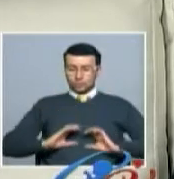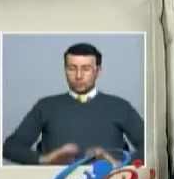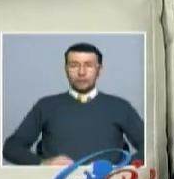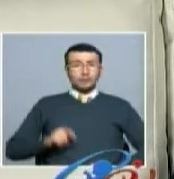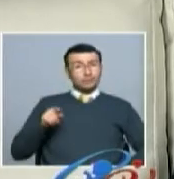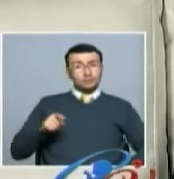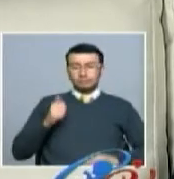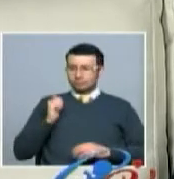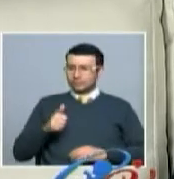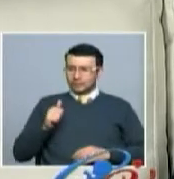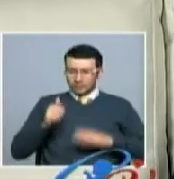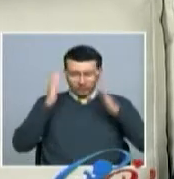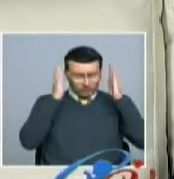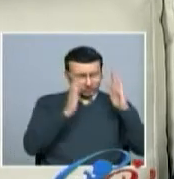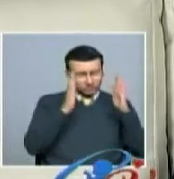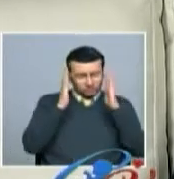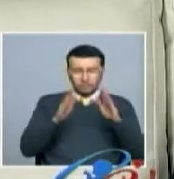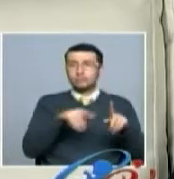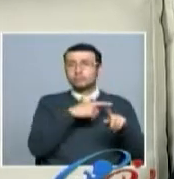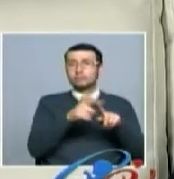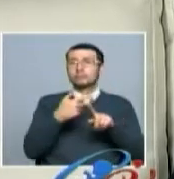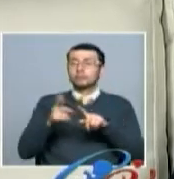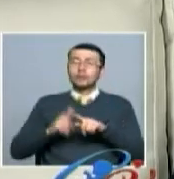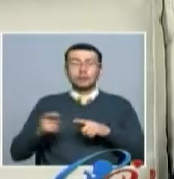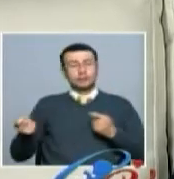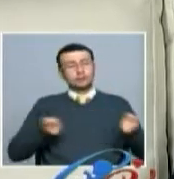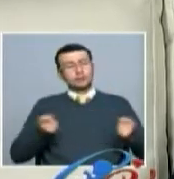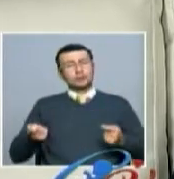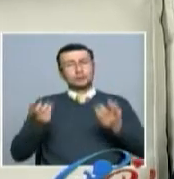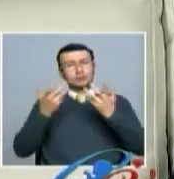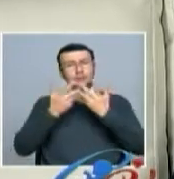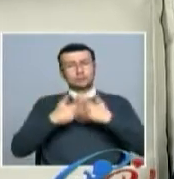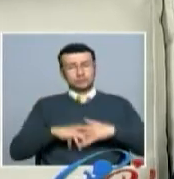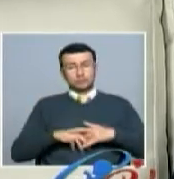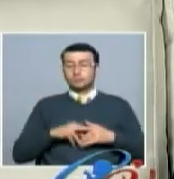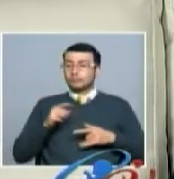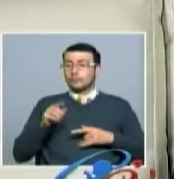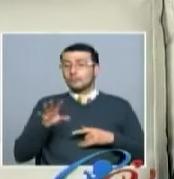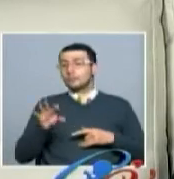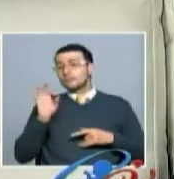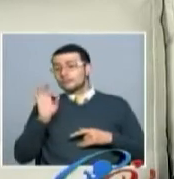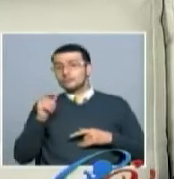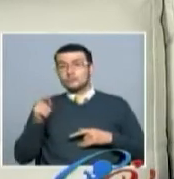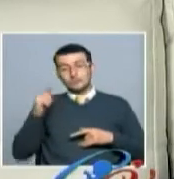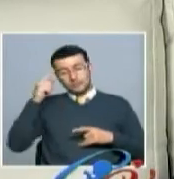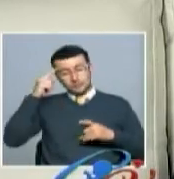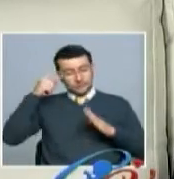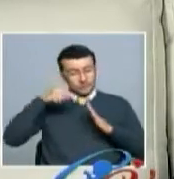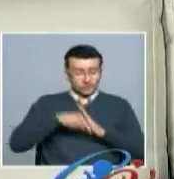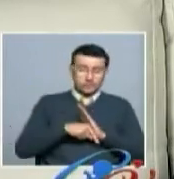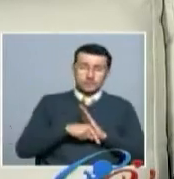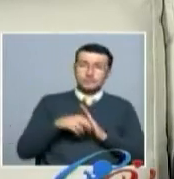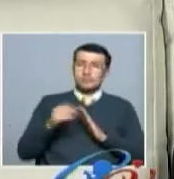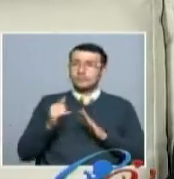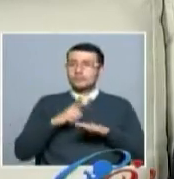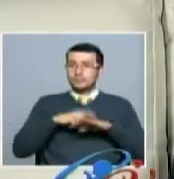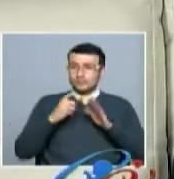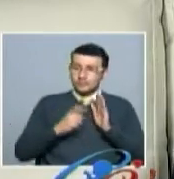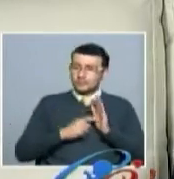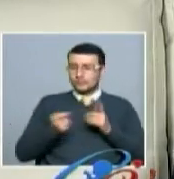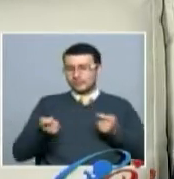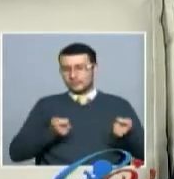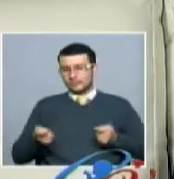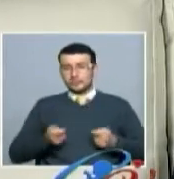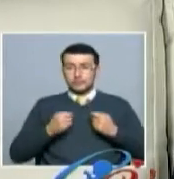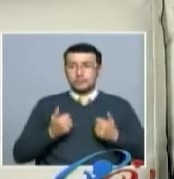ocupa de los distintos aparatos y sistemas, de las partes superficiales y profundas de todo el organismo a todo nivel.